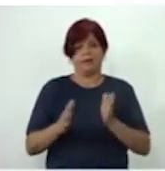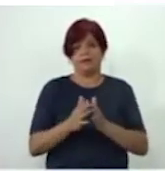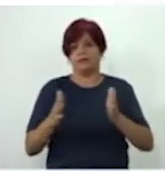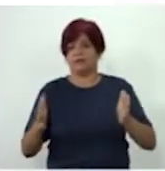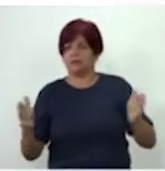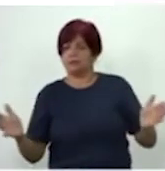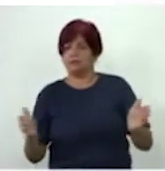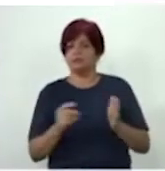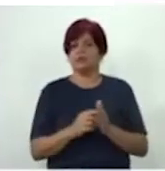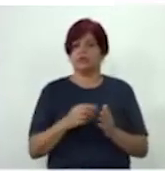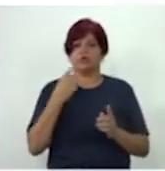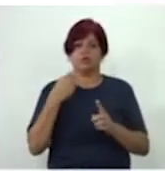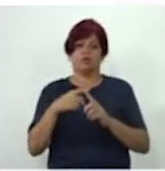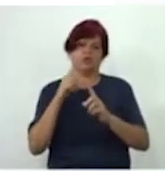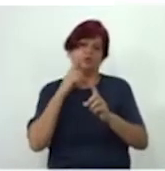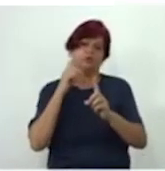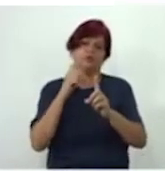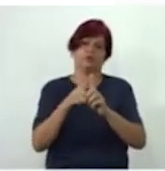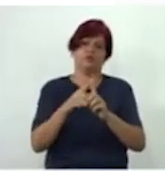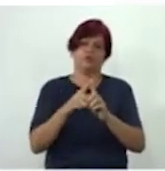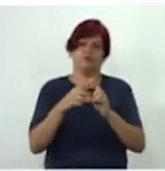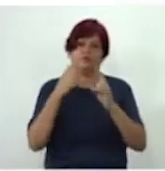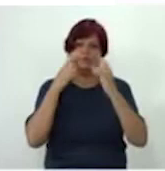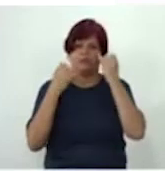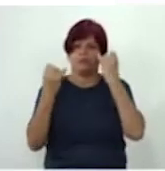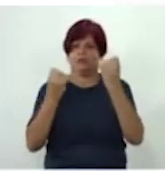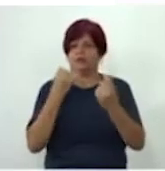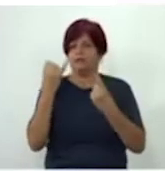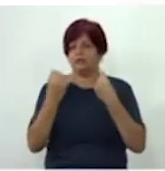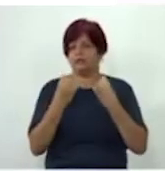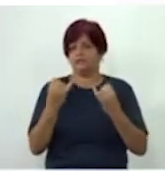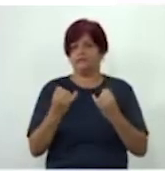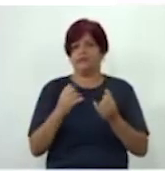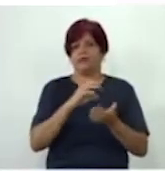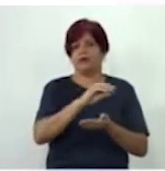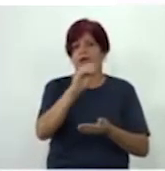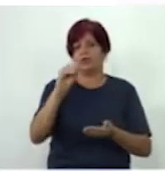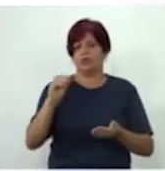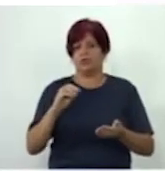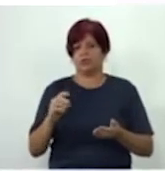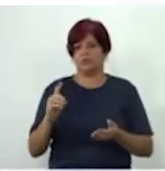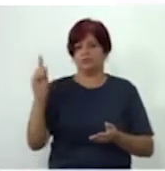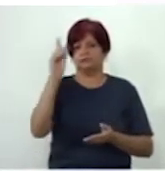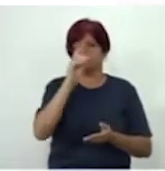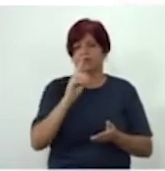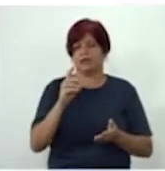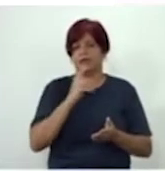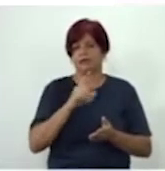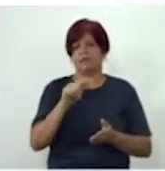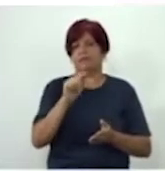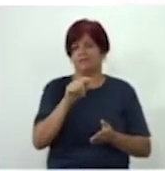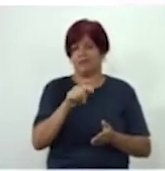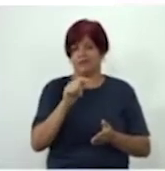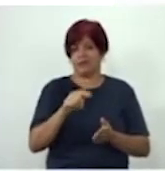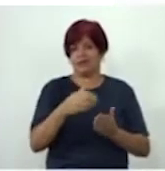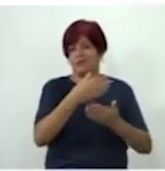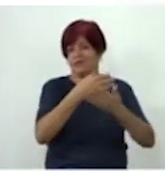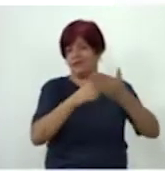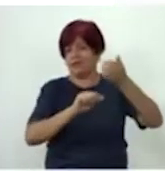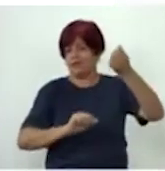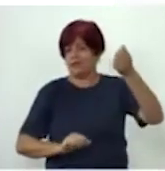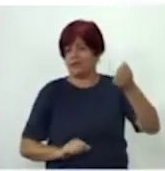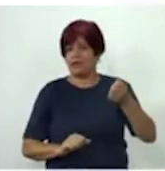Otro objetivo es identificar, localizar, describir en la esfera geográfica y en el mapa